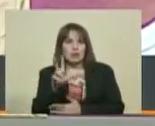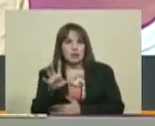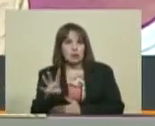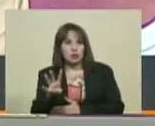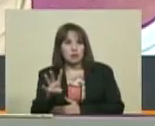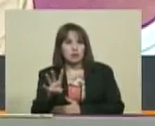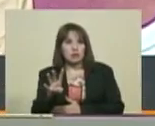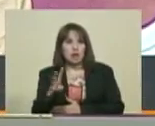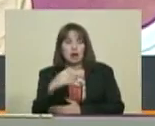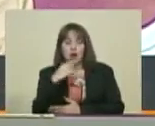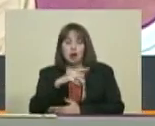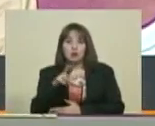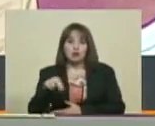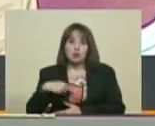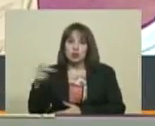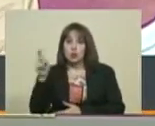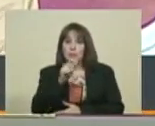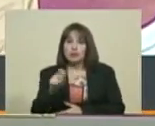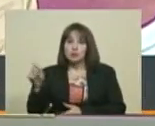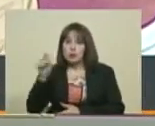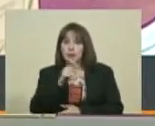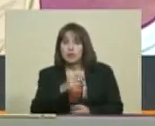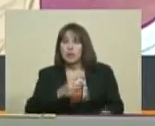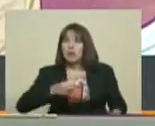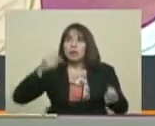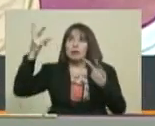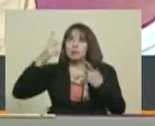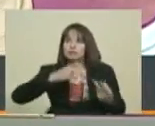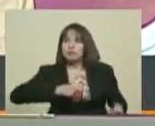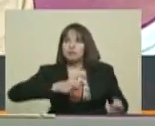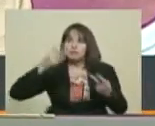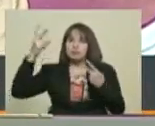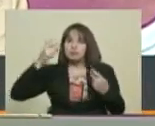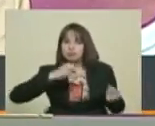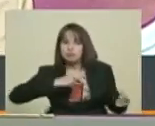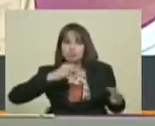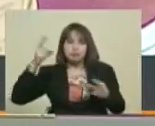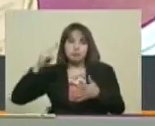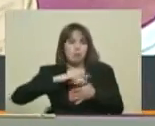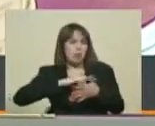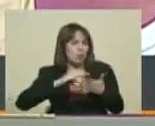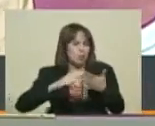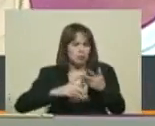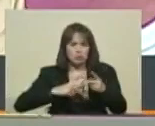mensualmente importábamos productos de todo tipo,